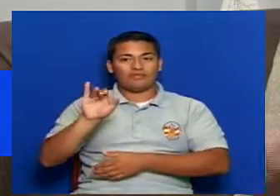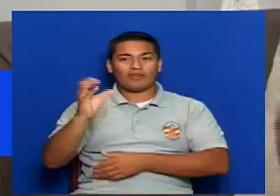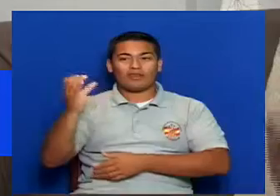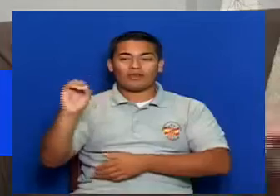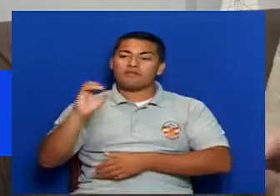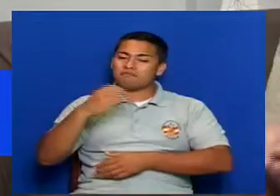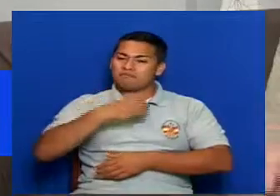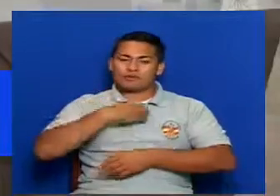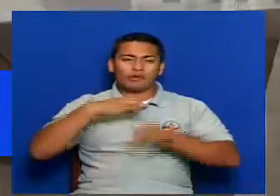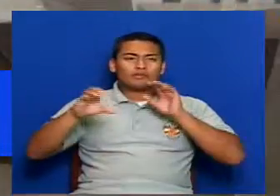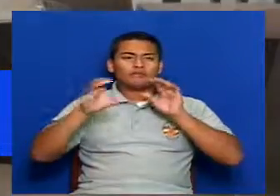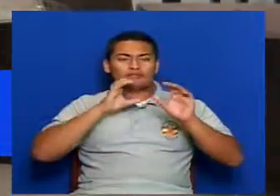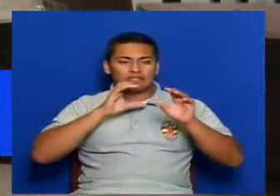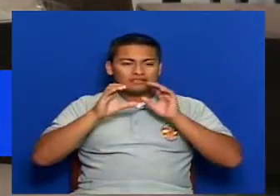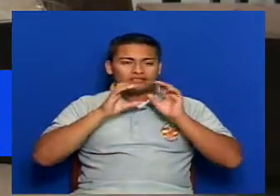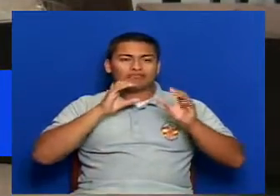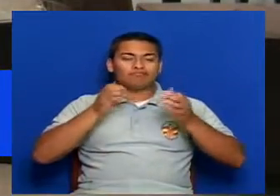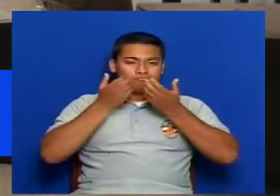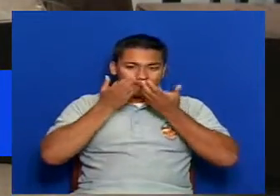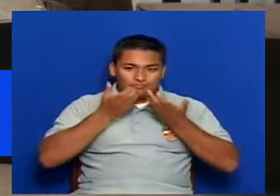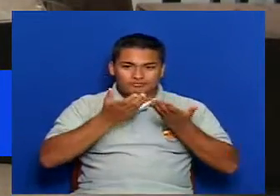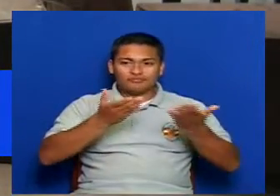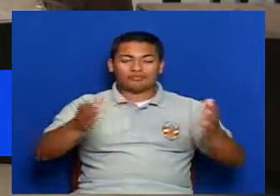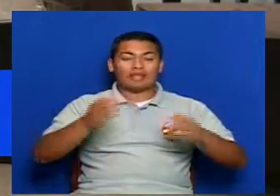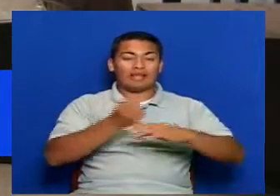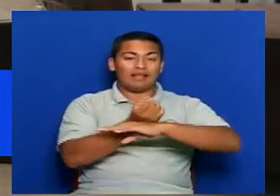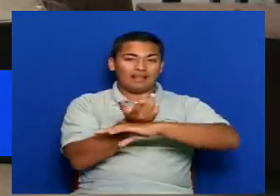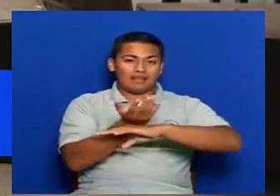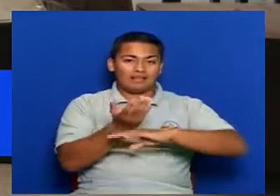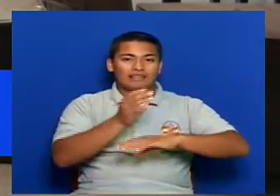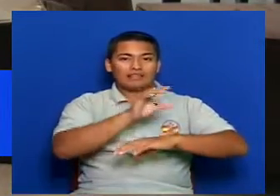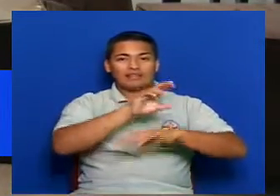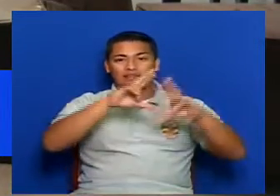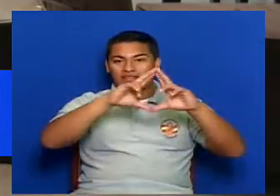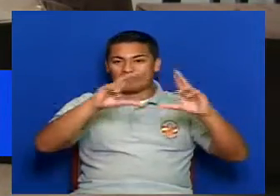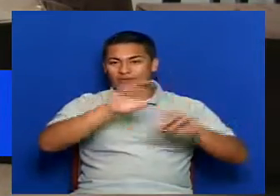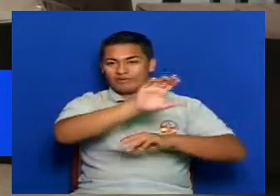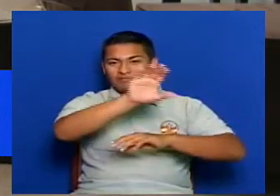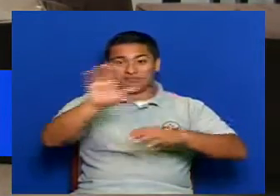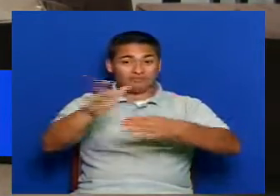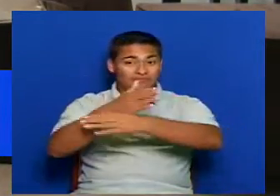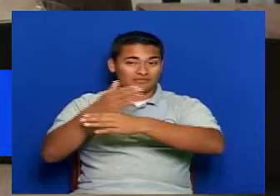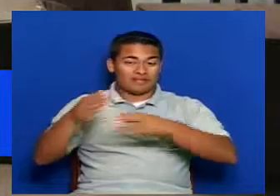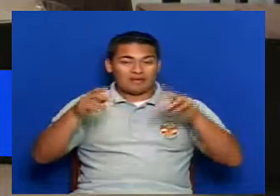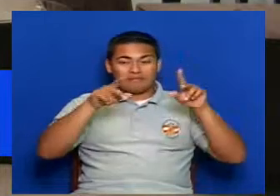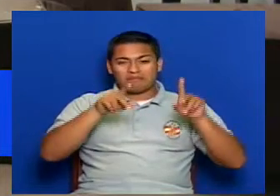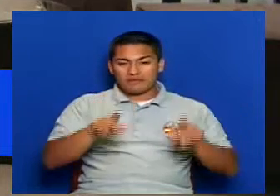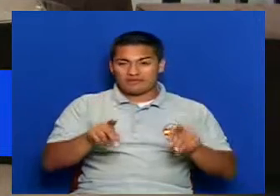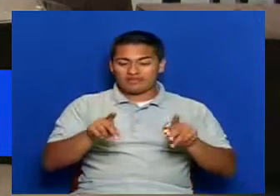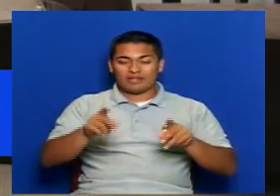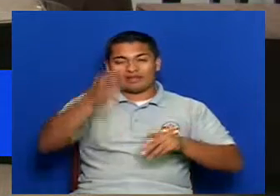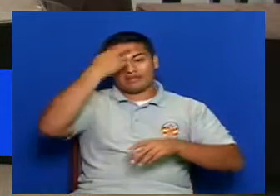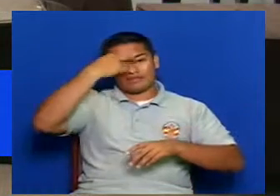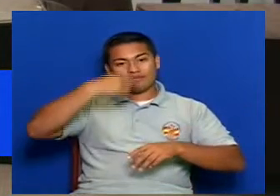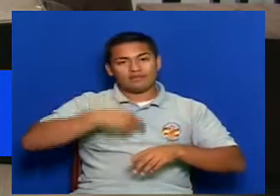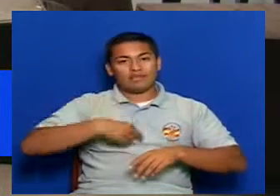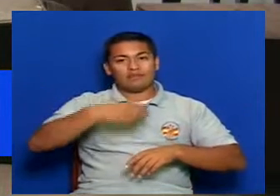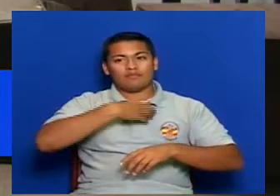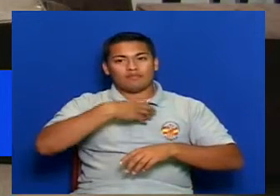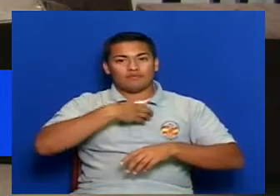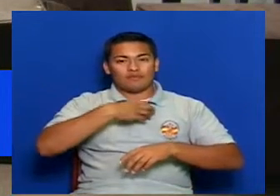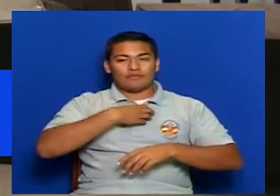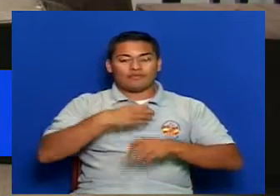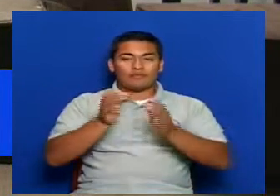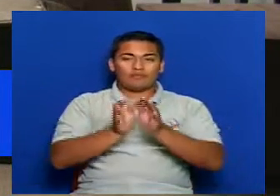con cada una de las alcaldías cada alcaldía tiene un personal técnico 12 personas que se encargan de la reforestación de las cuencas